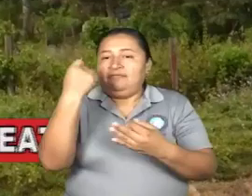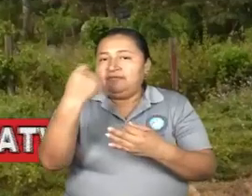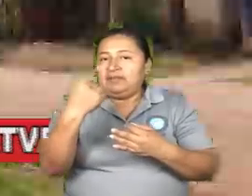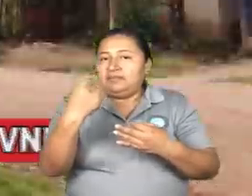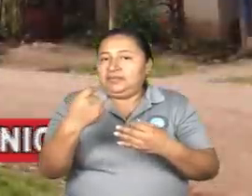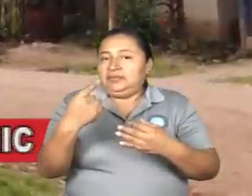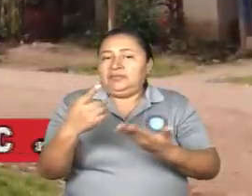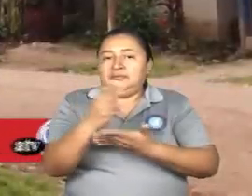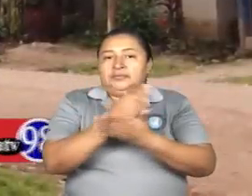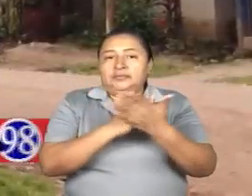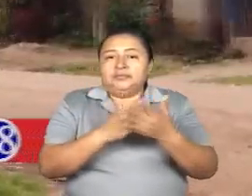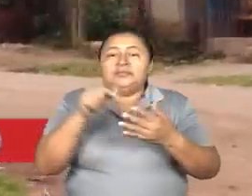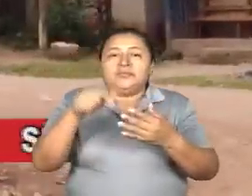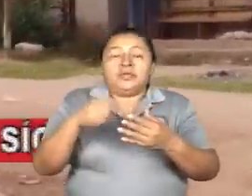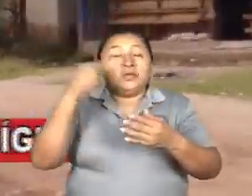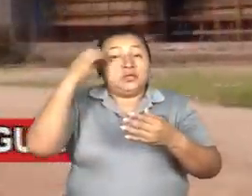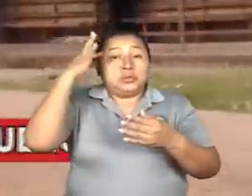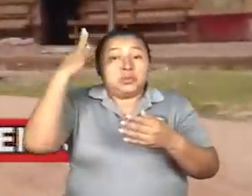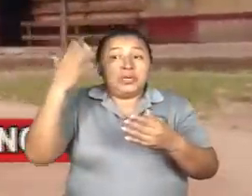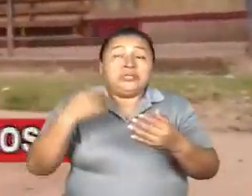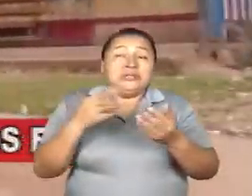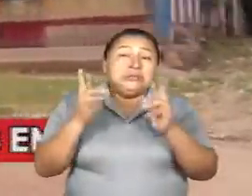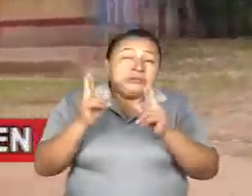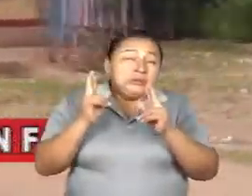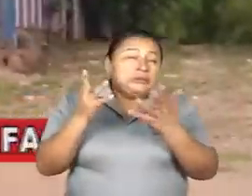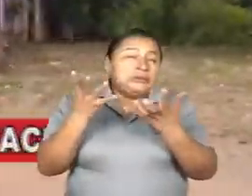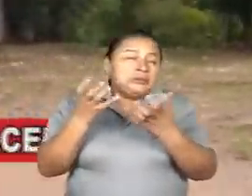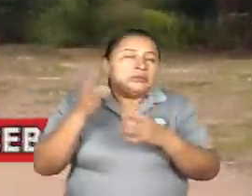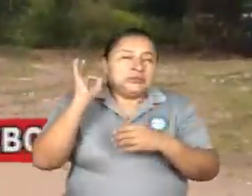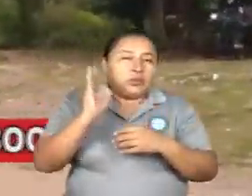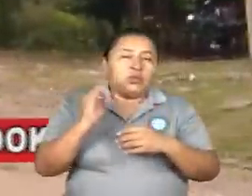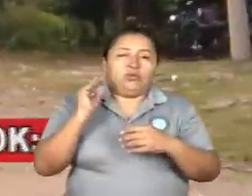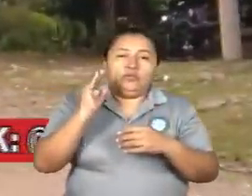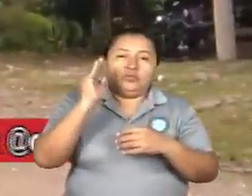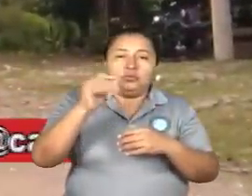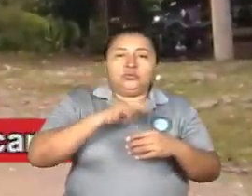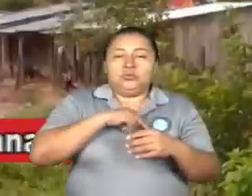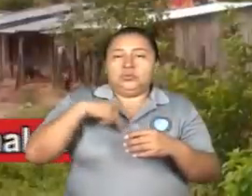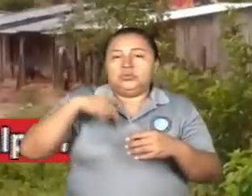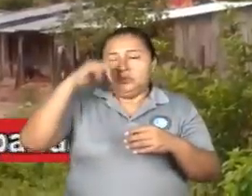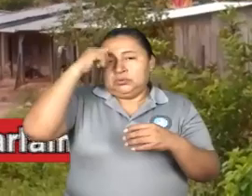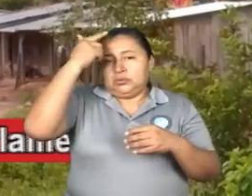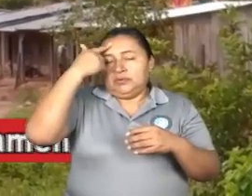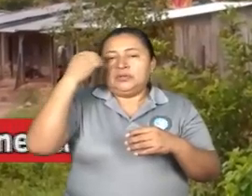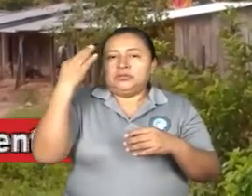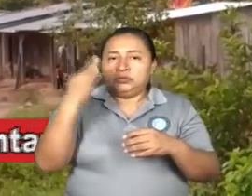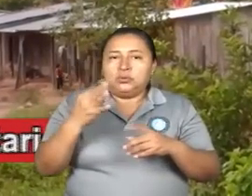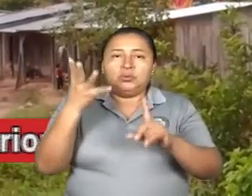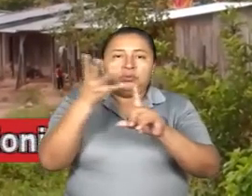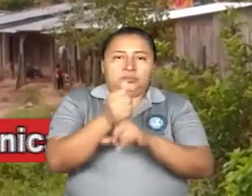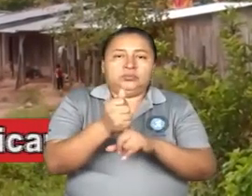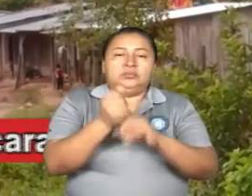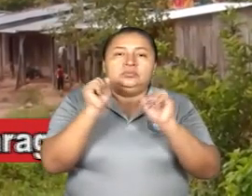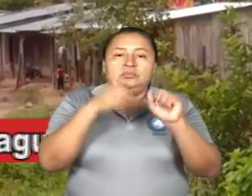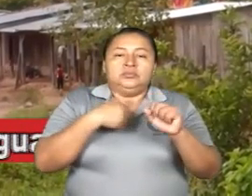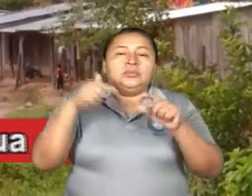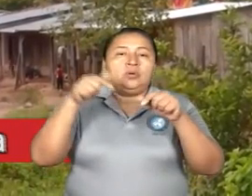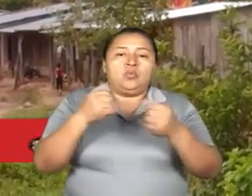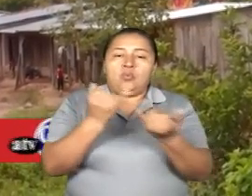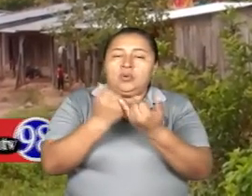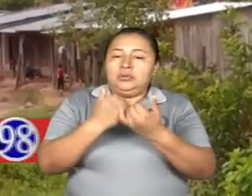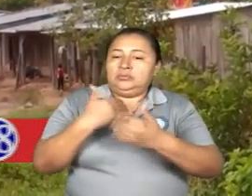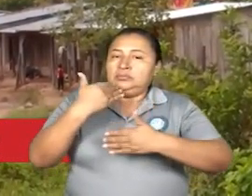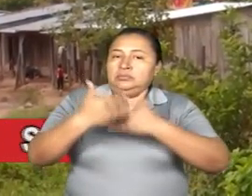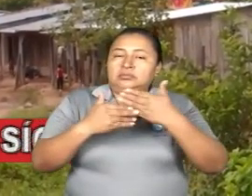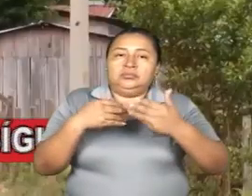están con el sueño, con la esperanza, con la seguridad de que nuestro gobierno les va a cumplir, a como lo hemos venido